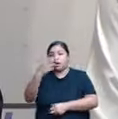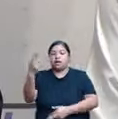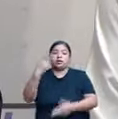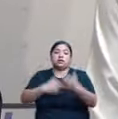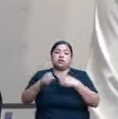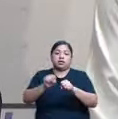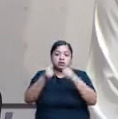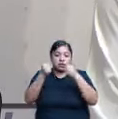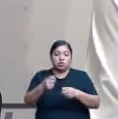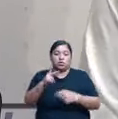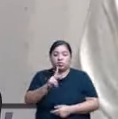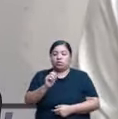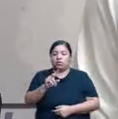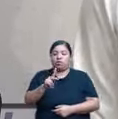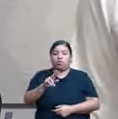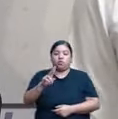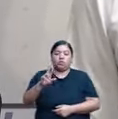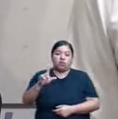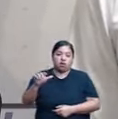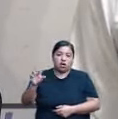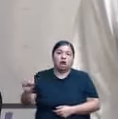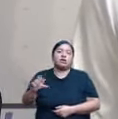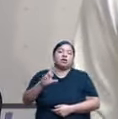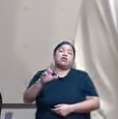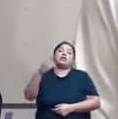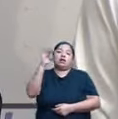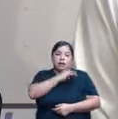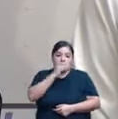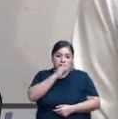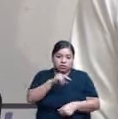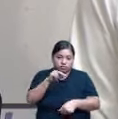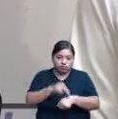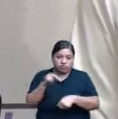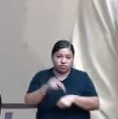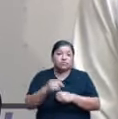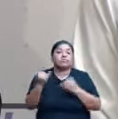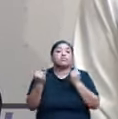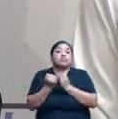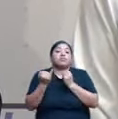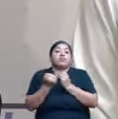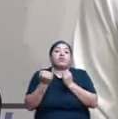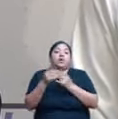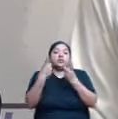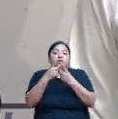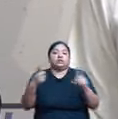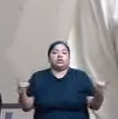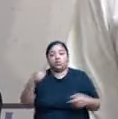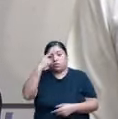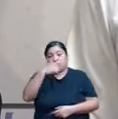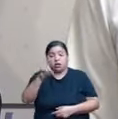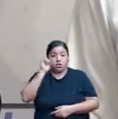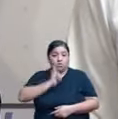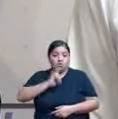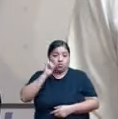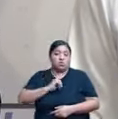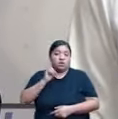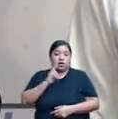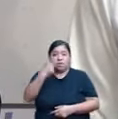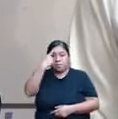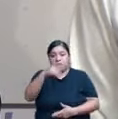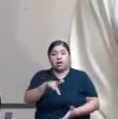con medicamentos, consultas y especialidades gratuitas. Trabajaremos de cerca con el Centro para el Desarrollo de las mujeres para brindarles